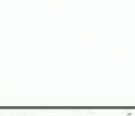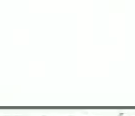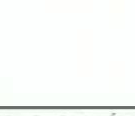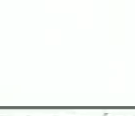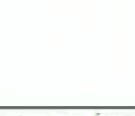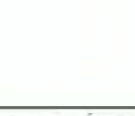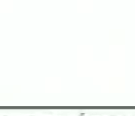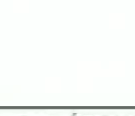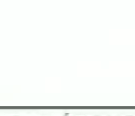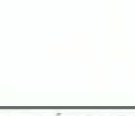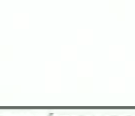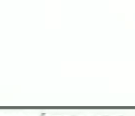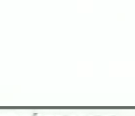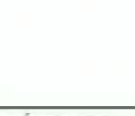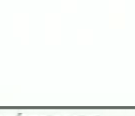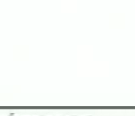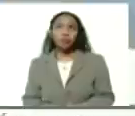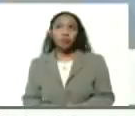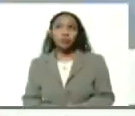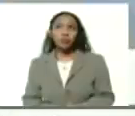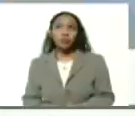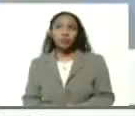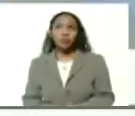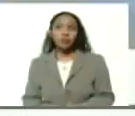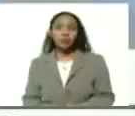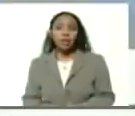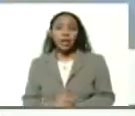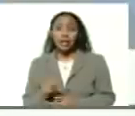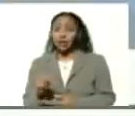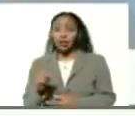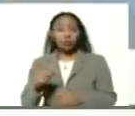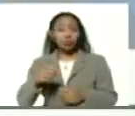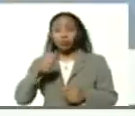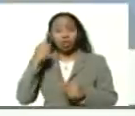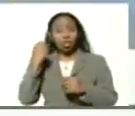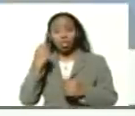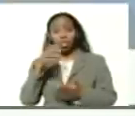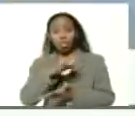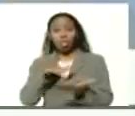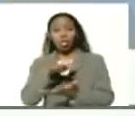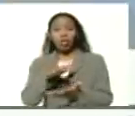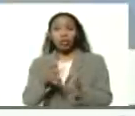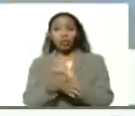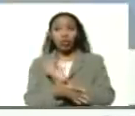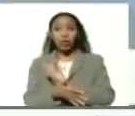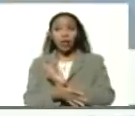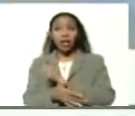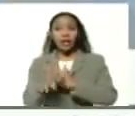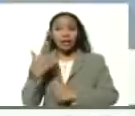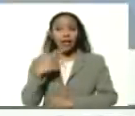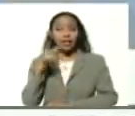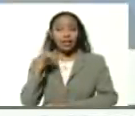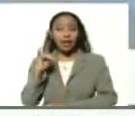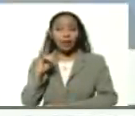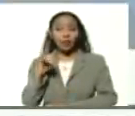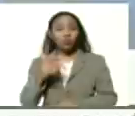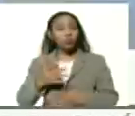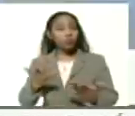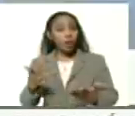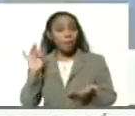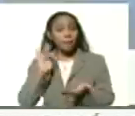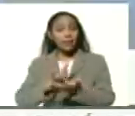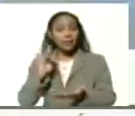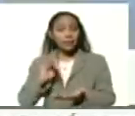Brasil. Hemos visto imágenes muy dramáticas, muy dolorosas que tengamos que